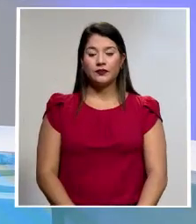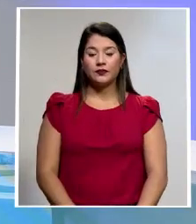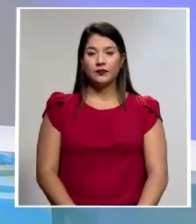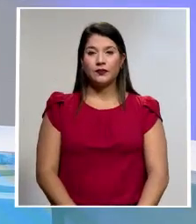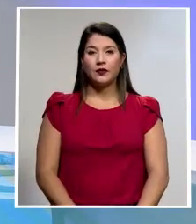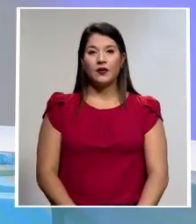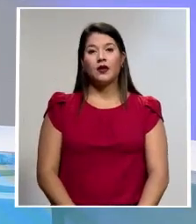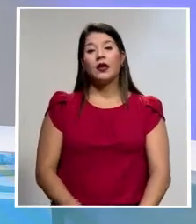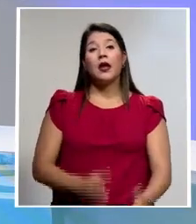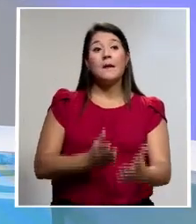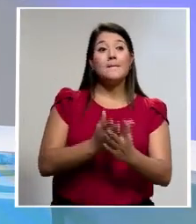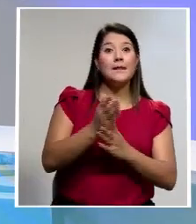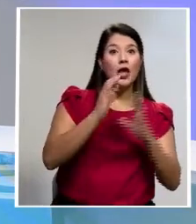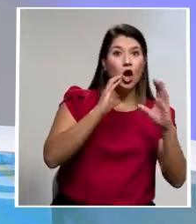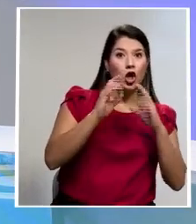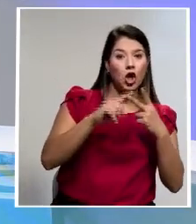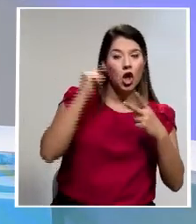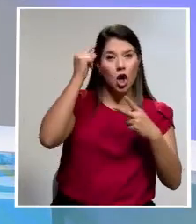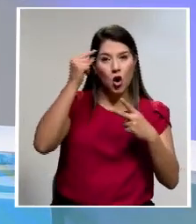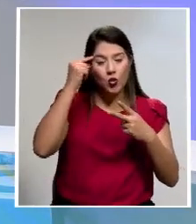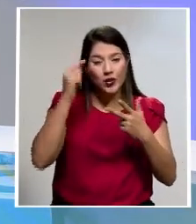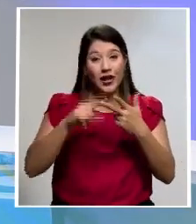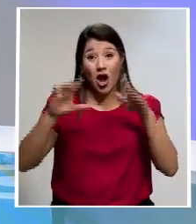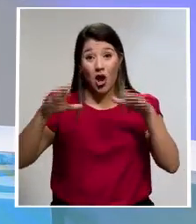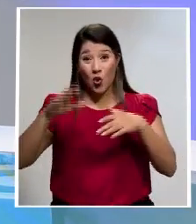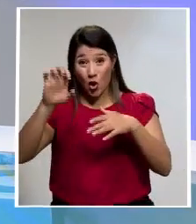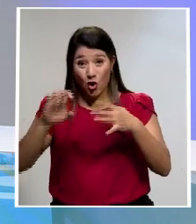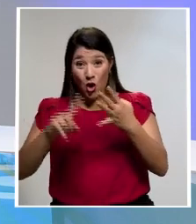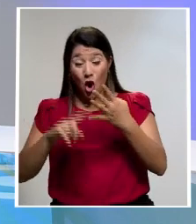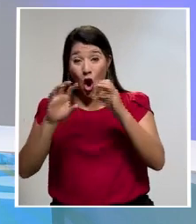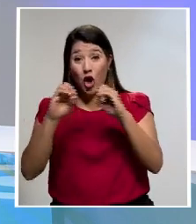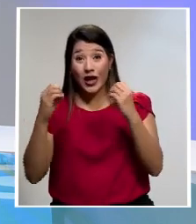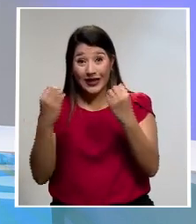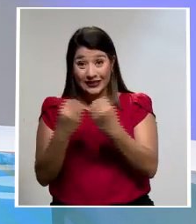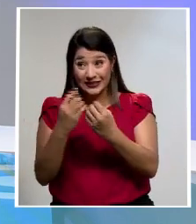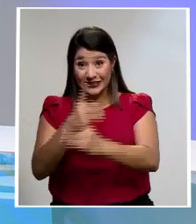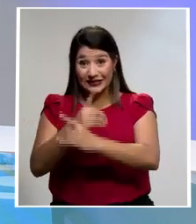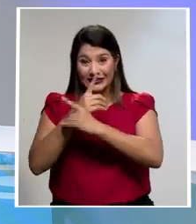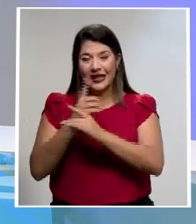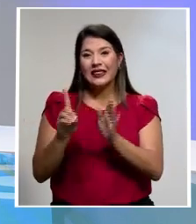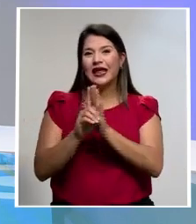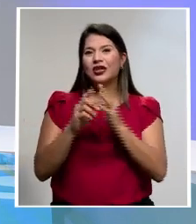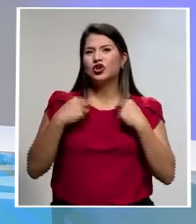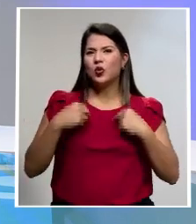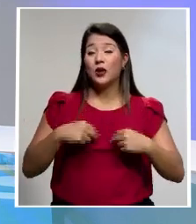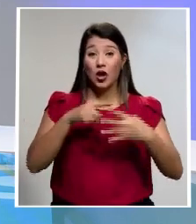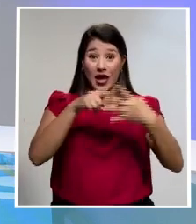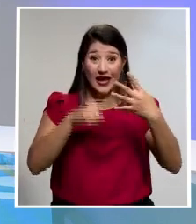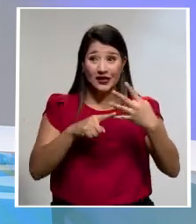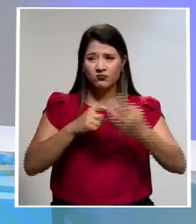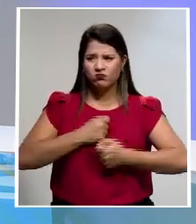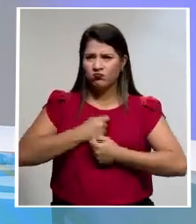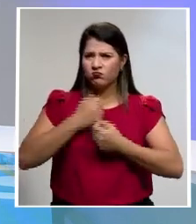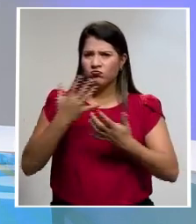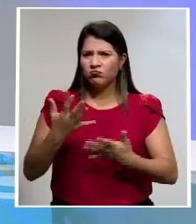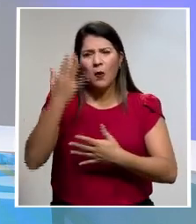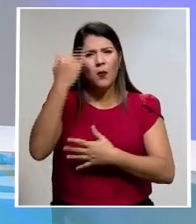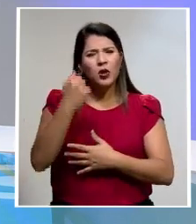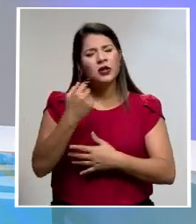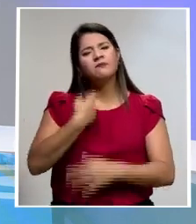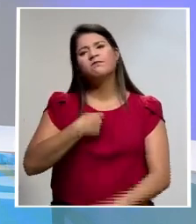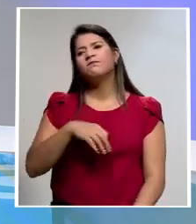Medios, gobiernos, la Unión Europea y organizaciones defensoras de los derechos humanos expresaron su indignación por